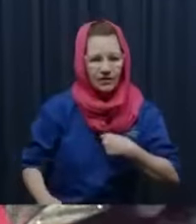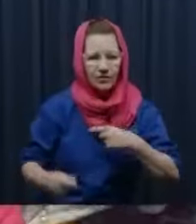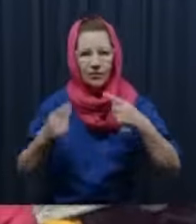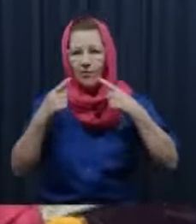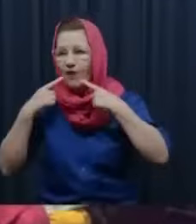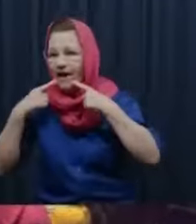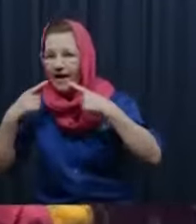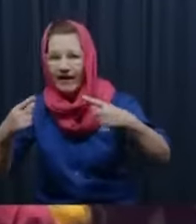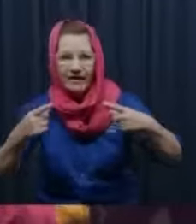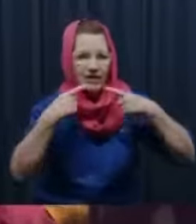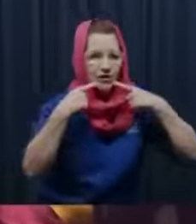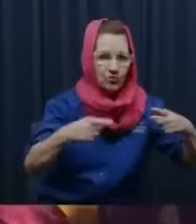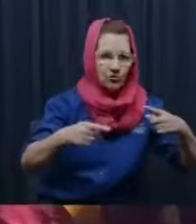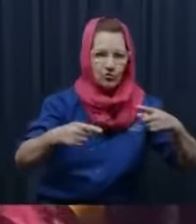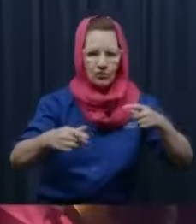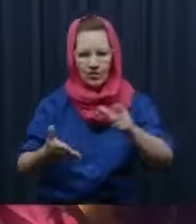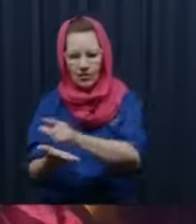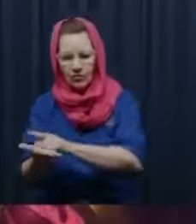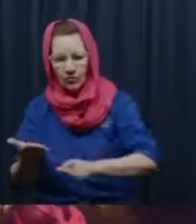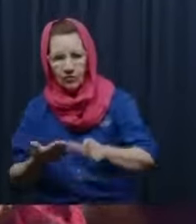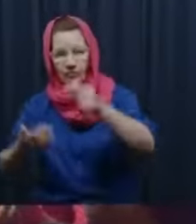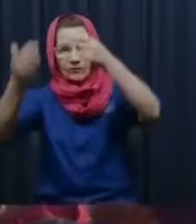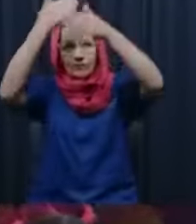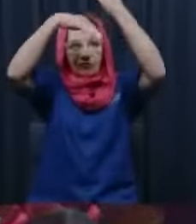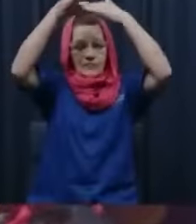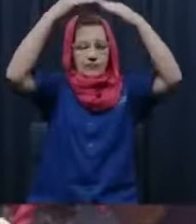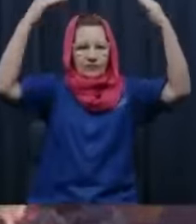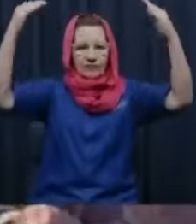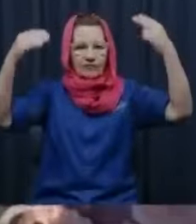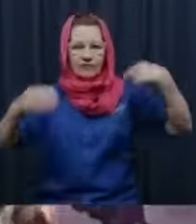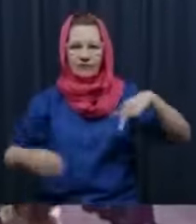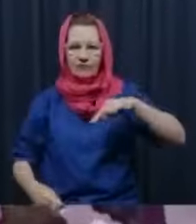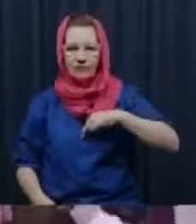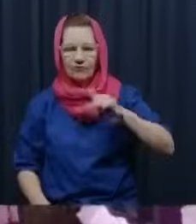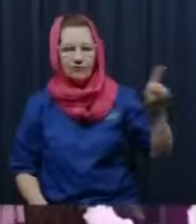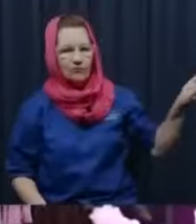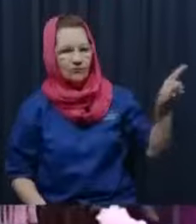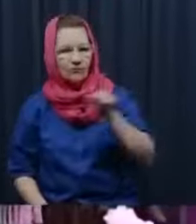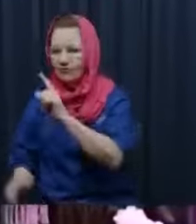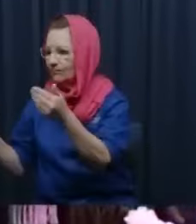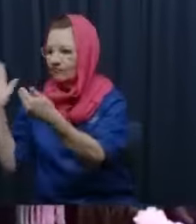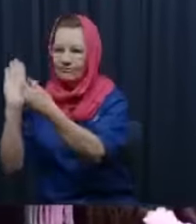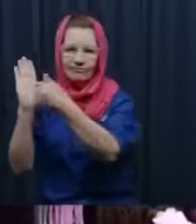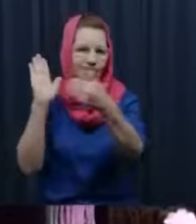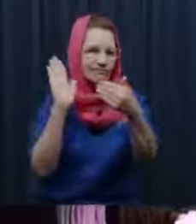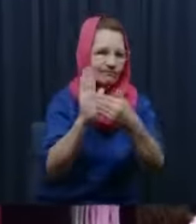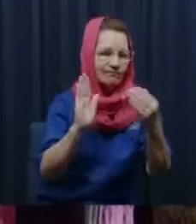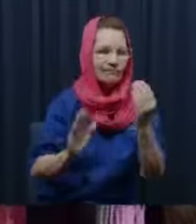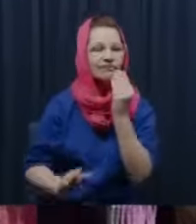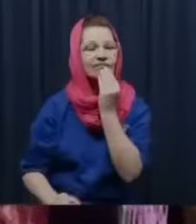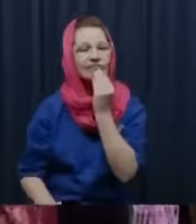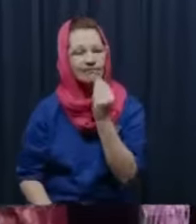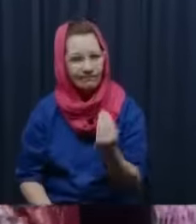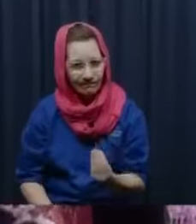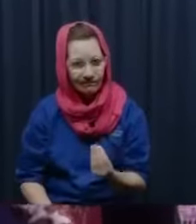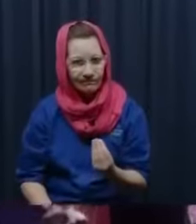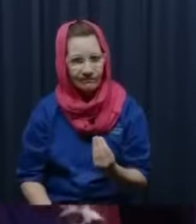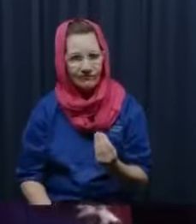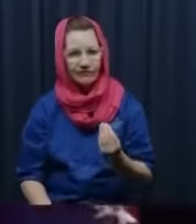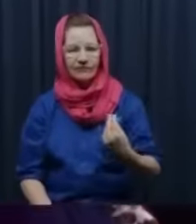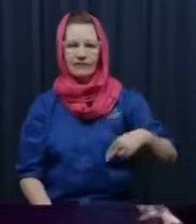las a los lugares celestiales que nosotros no estamos en contra de Israel